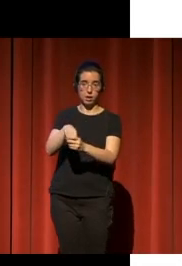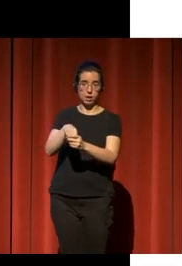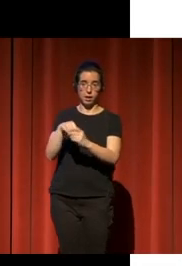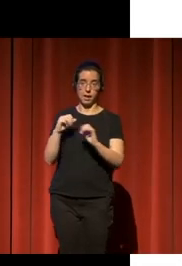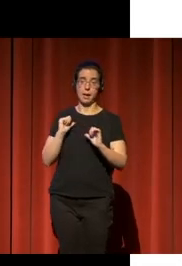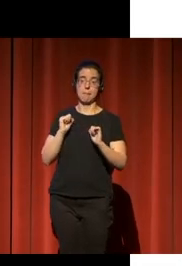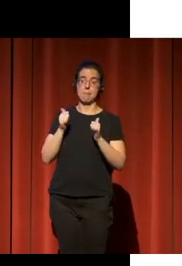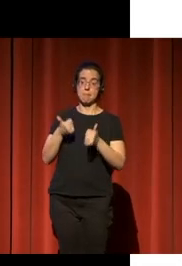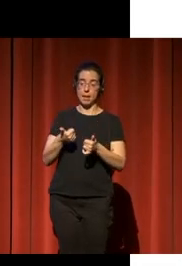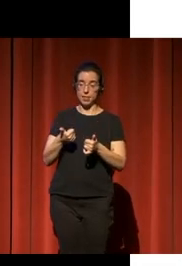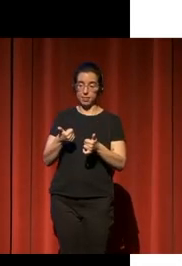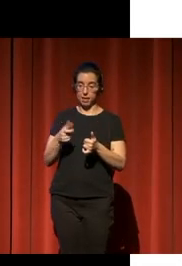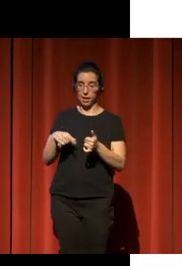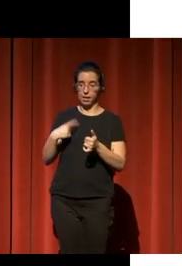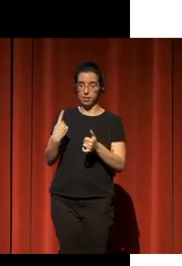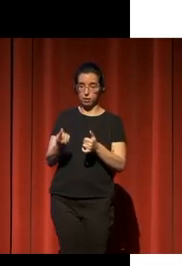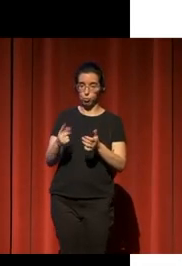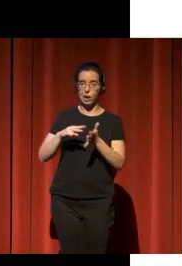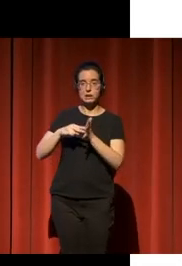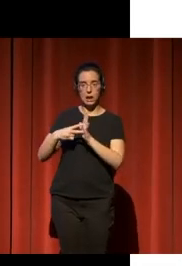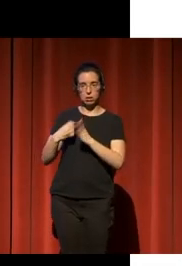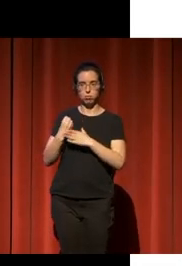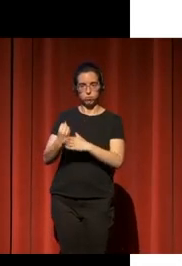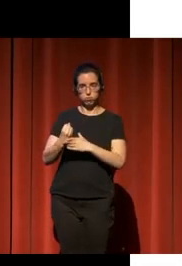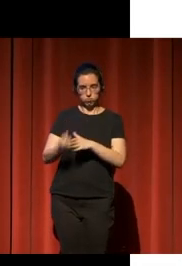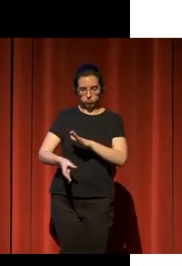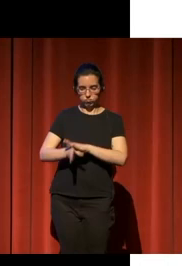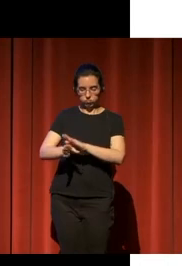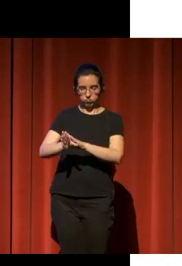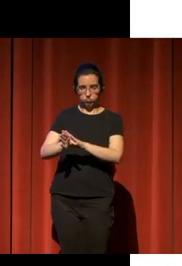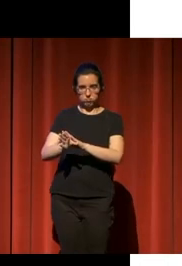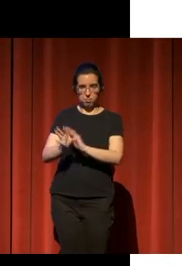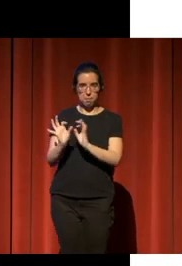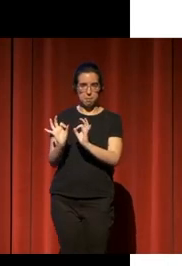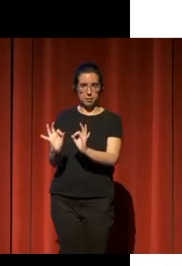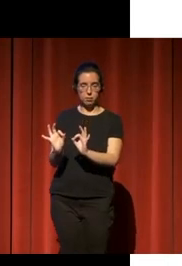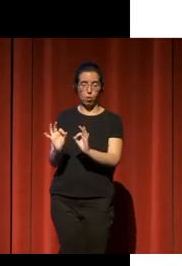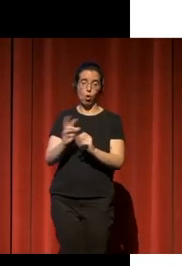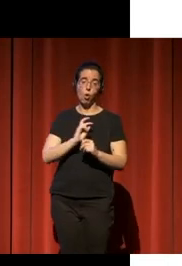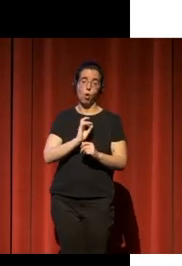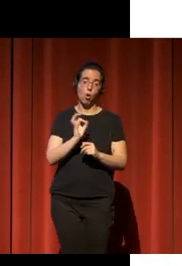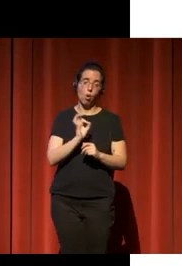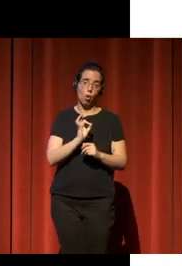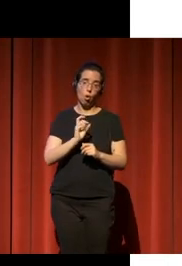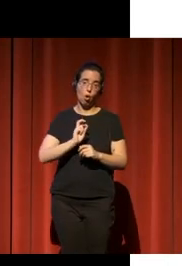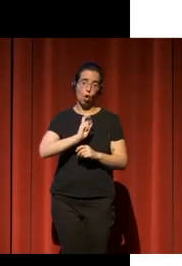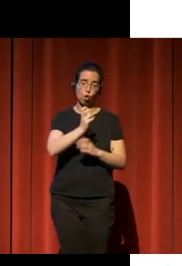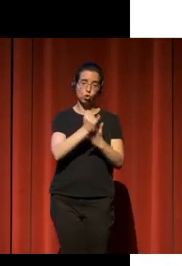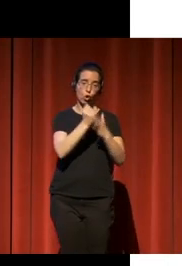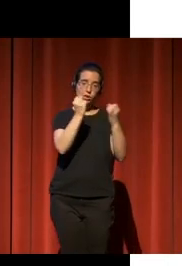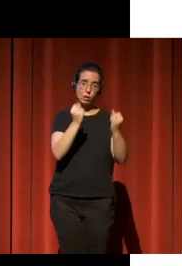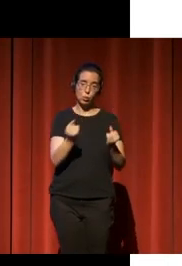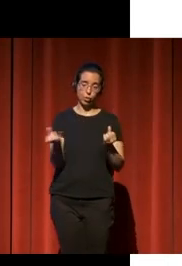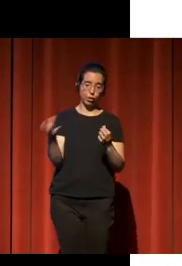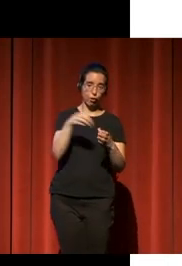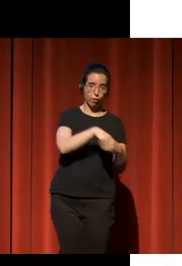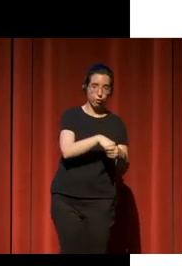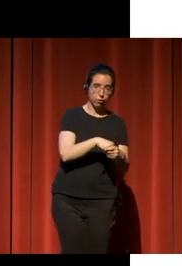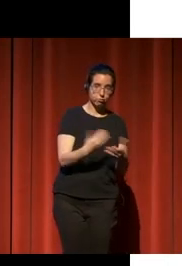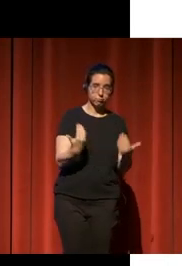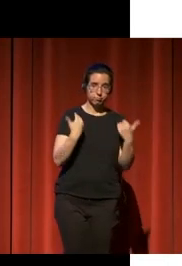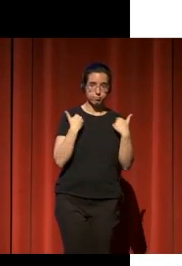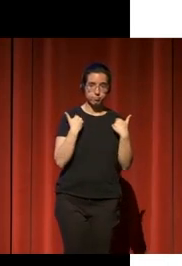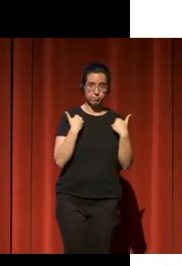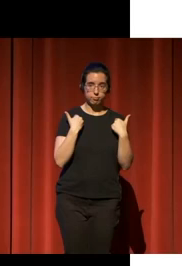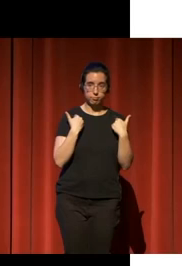empezaron y con el acompañamiento del personal técnico bien han sido asumido por otras instituciones de la Administración local Y esto es muy